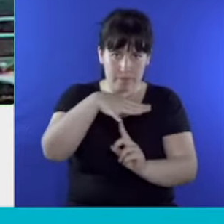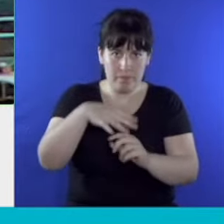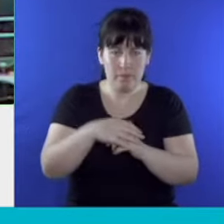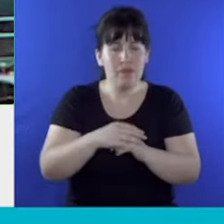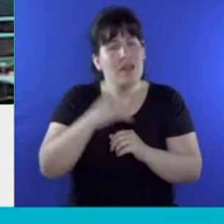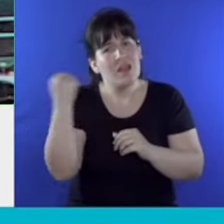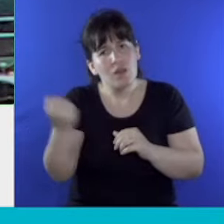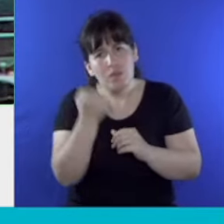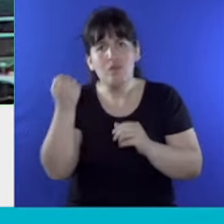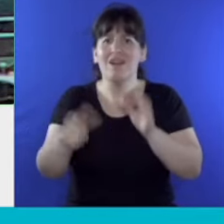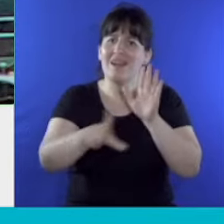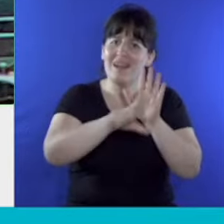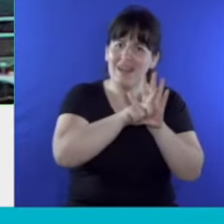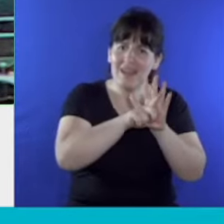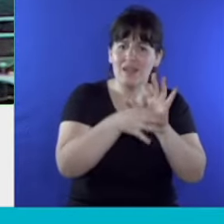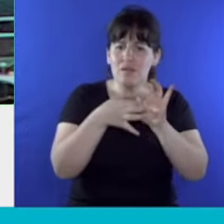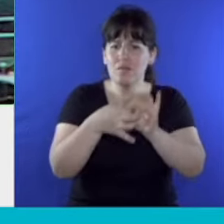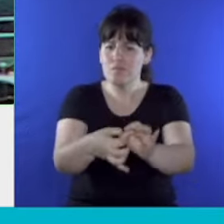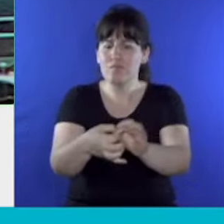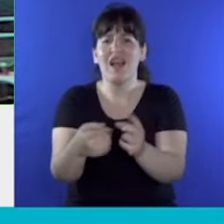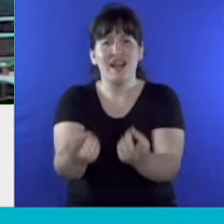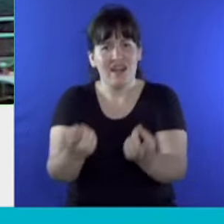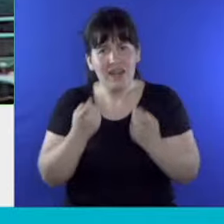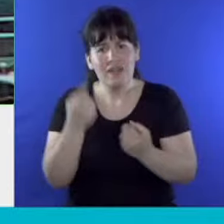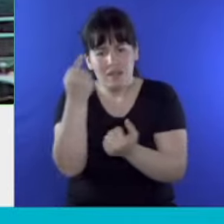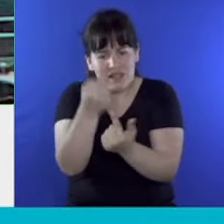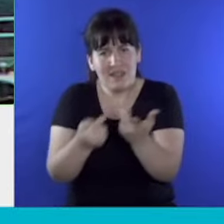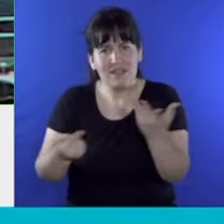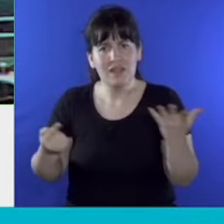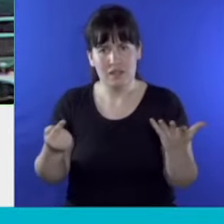Es muy importante ubicar esta ley frente a estas necesidades.